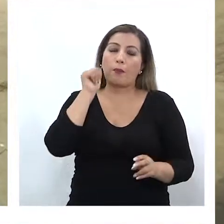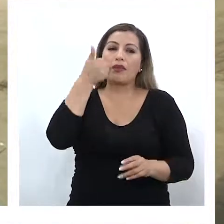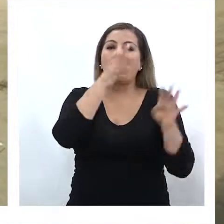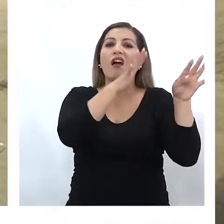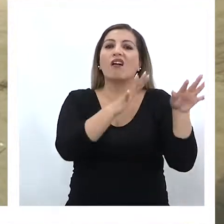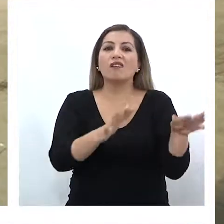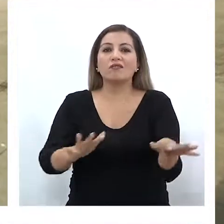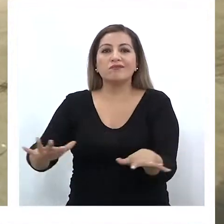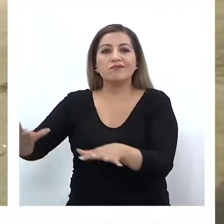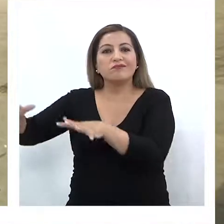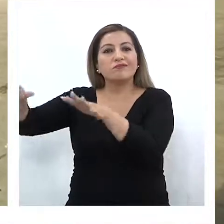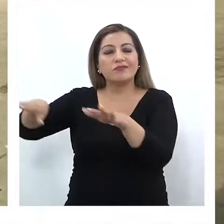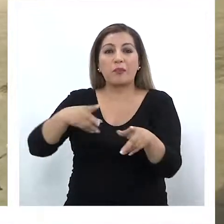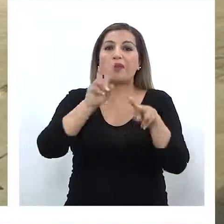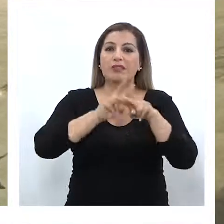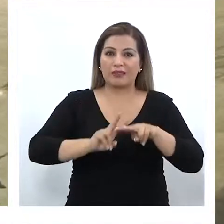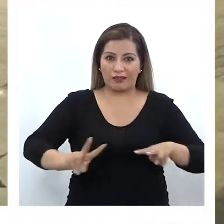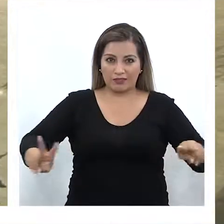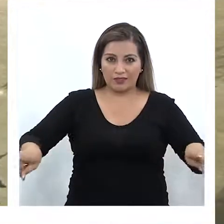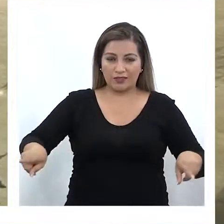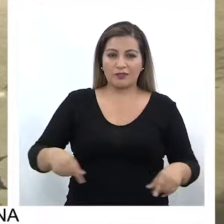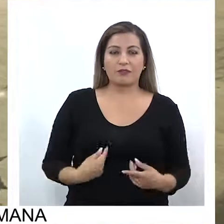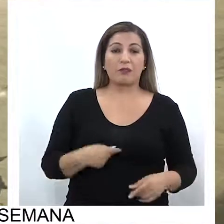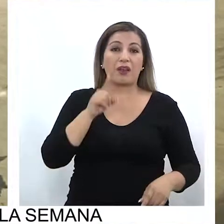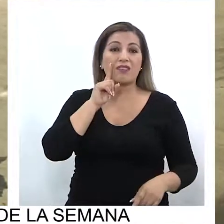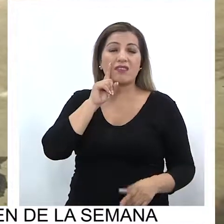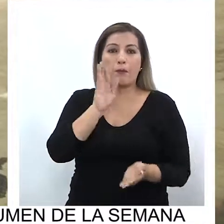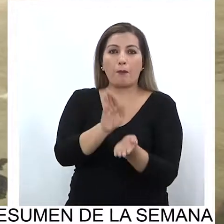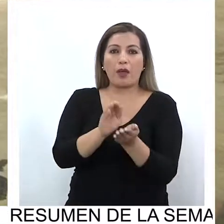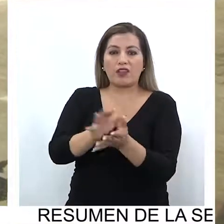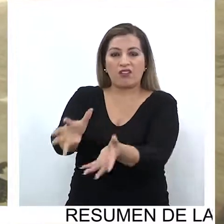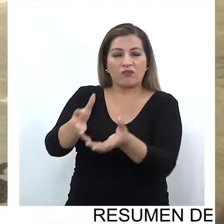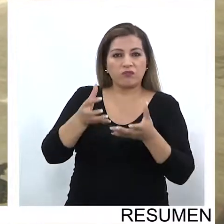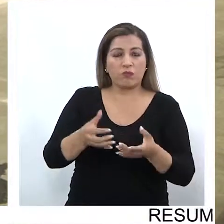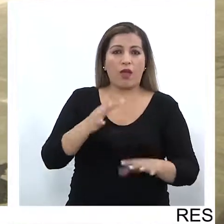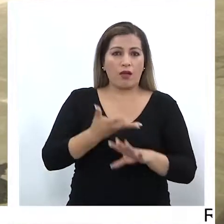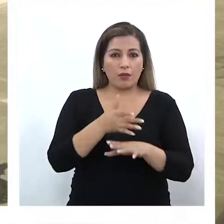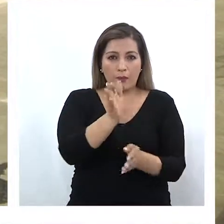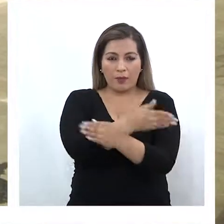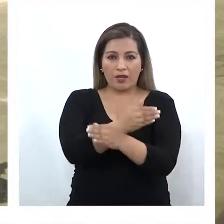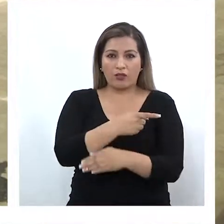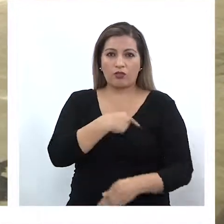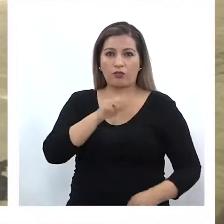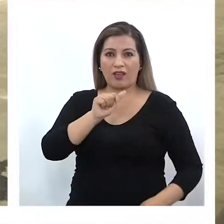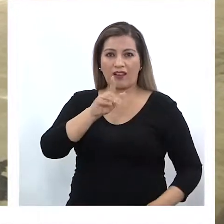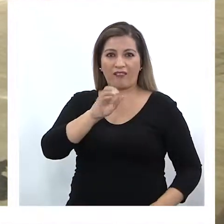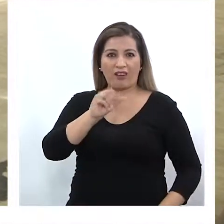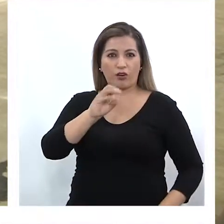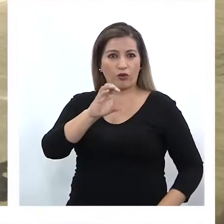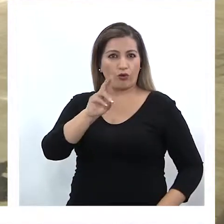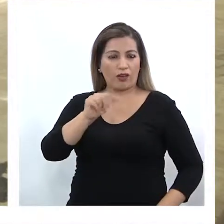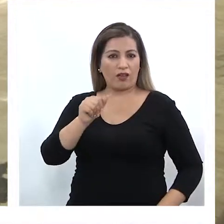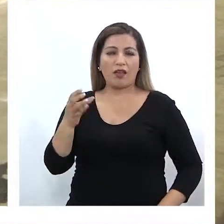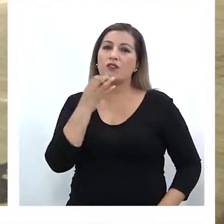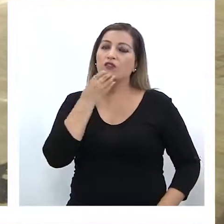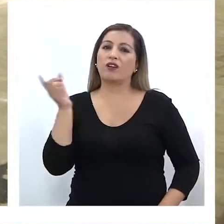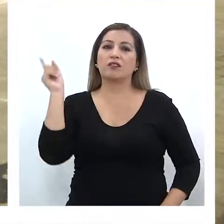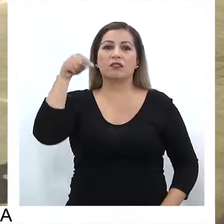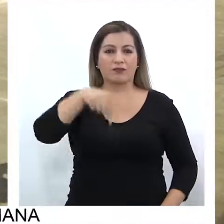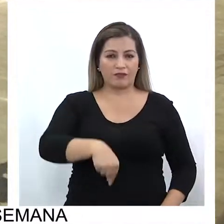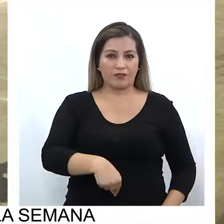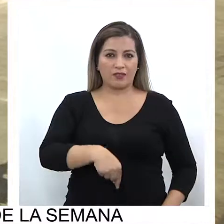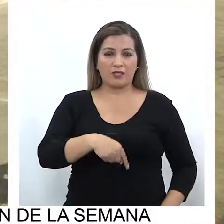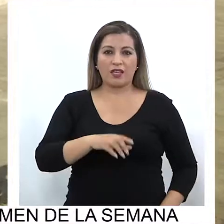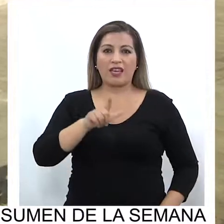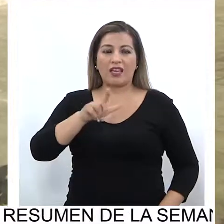para poder tener poco marisco que sea. Pero hay albacora que está llegando de Antofagasta, de Caldera.